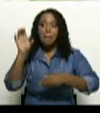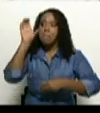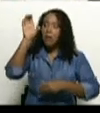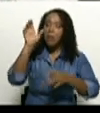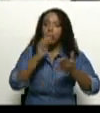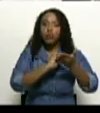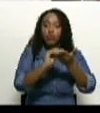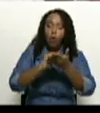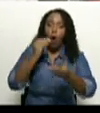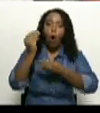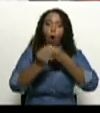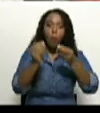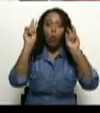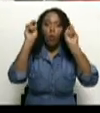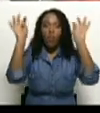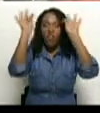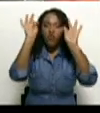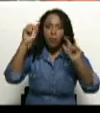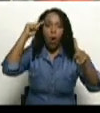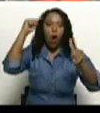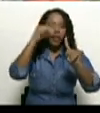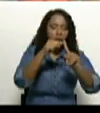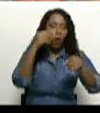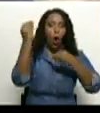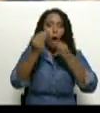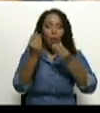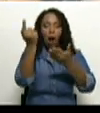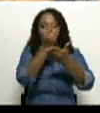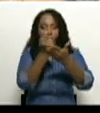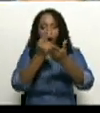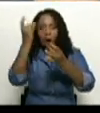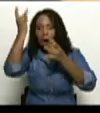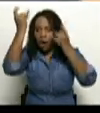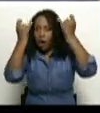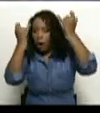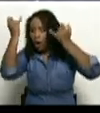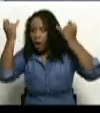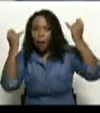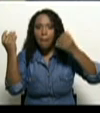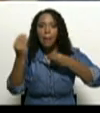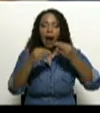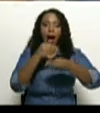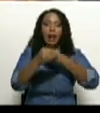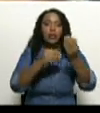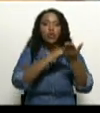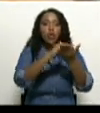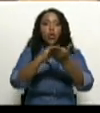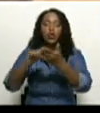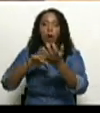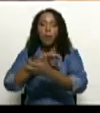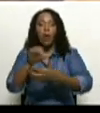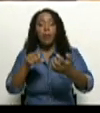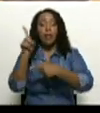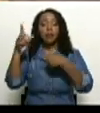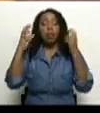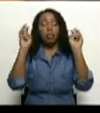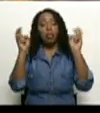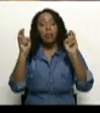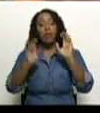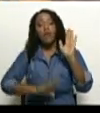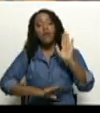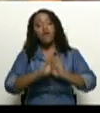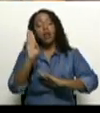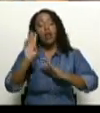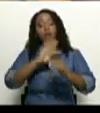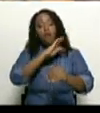¿Cómo generamos nuevos métodos de gobierno para la satisfacción de las necesidades concretas y a partir de ello un motor dialéctico en el desarrollo